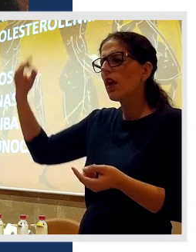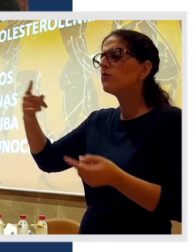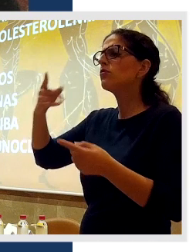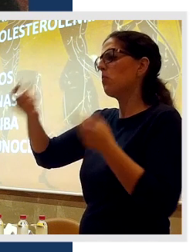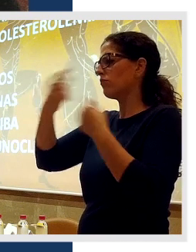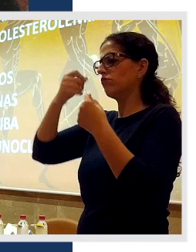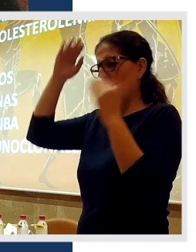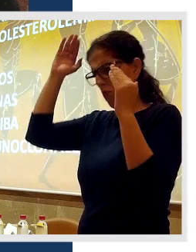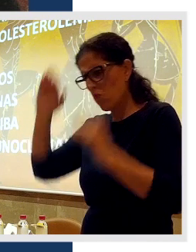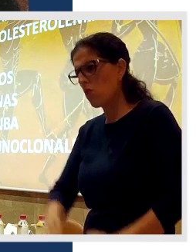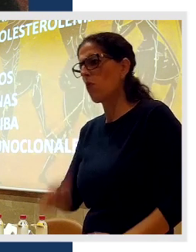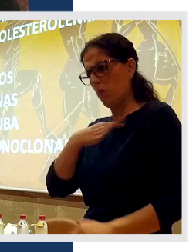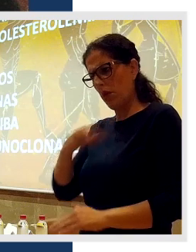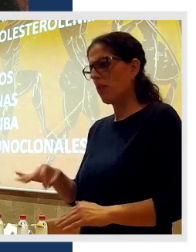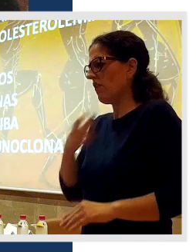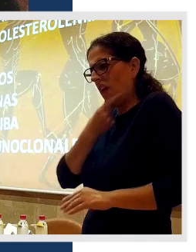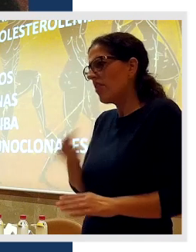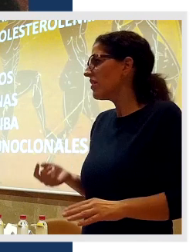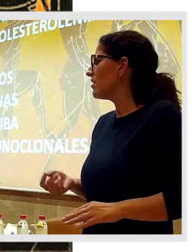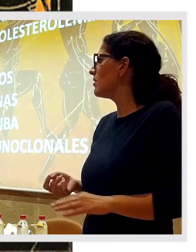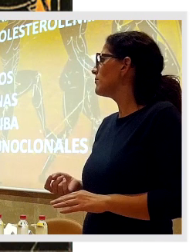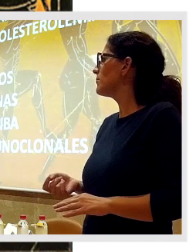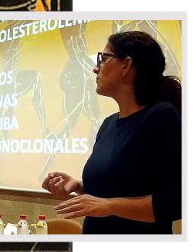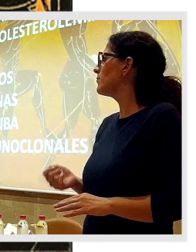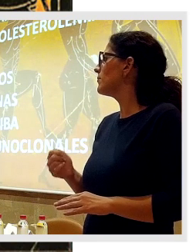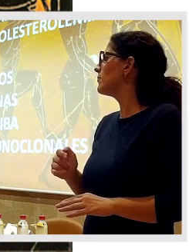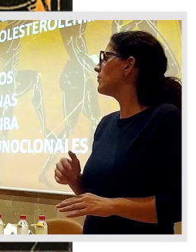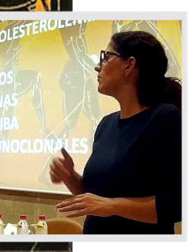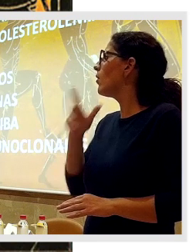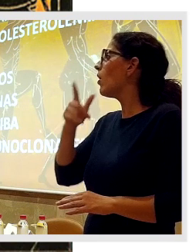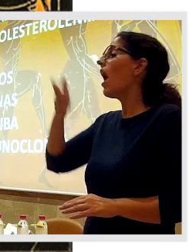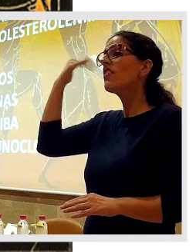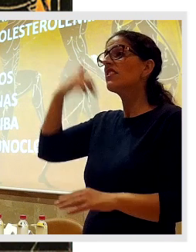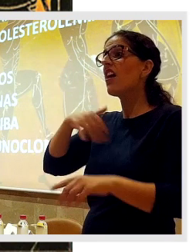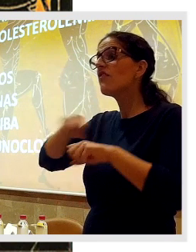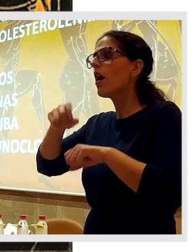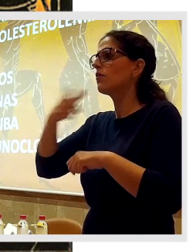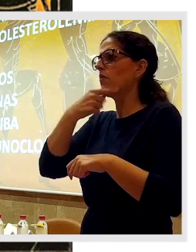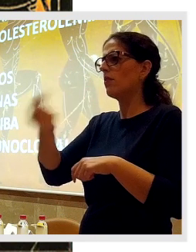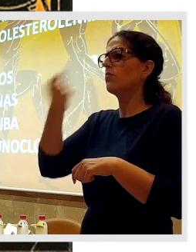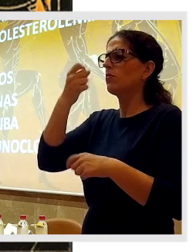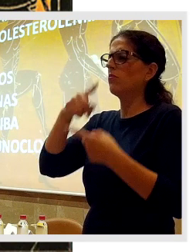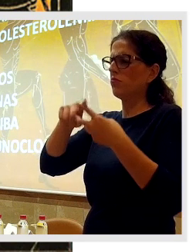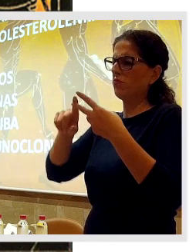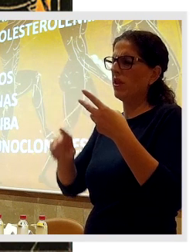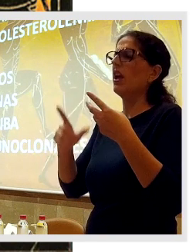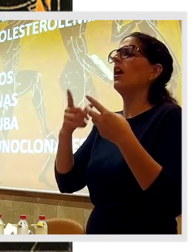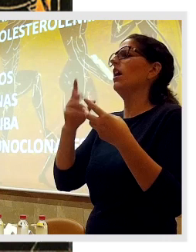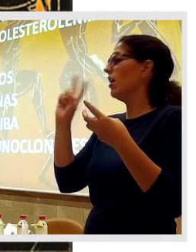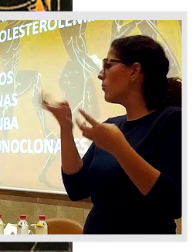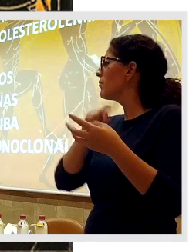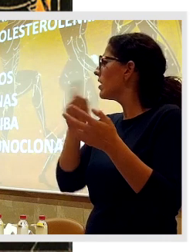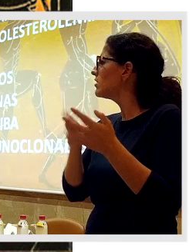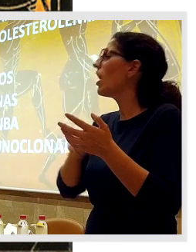colesterol, ponérselo en 50 sin problema ninguno. Y sobre todo si ya ha tenido un infarto. Las estatinas, los fibratos, la resina,